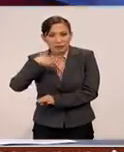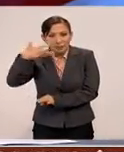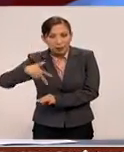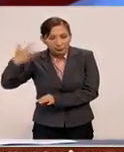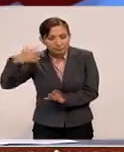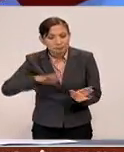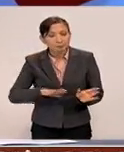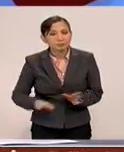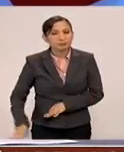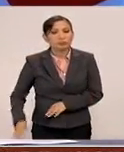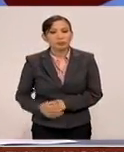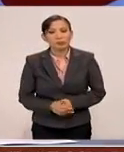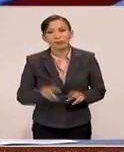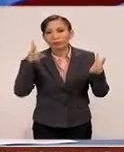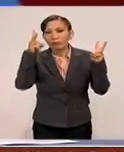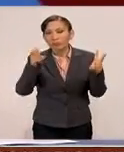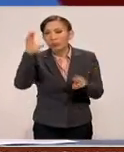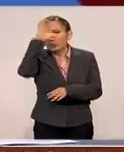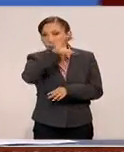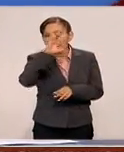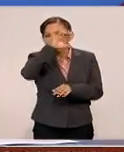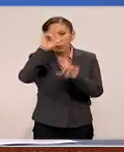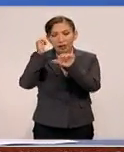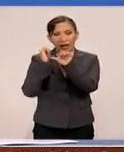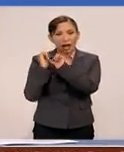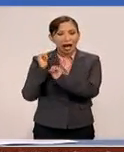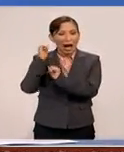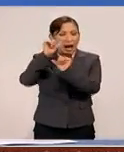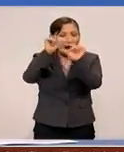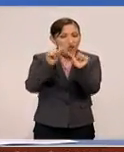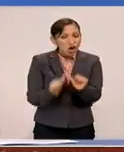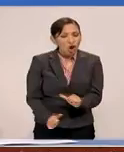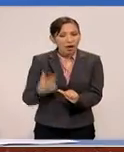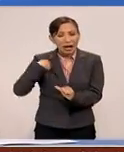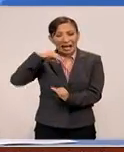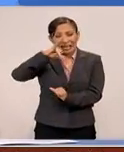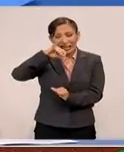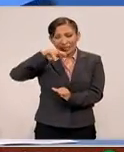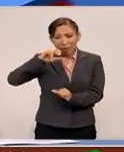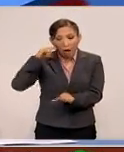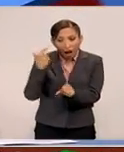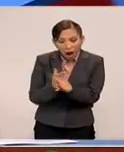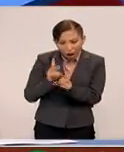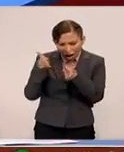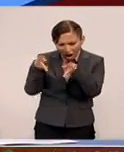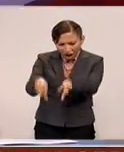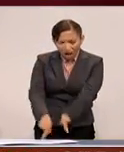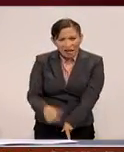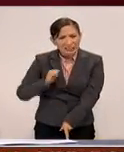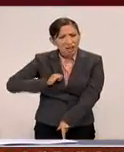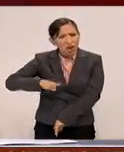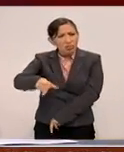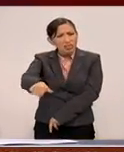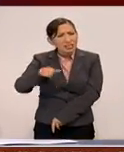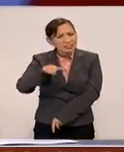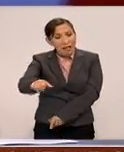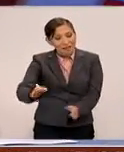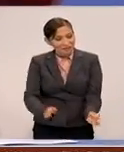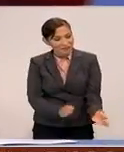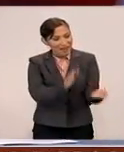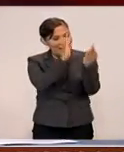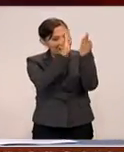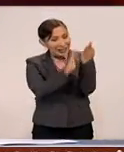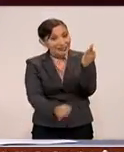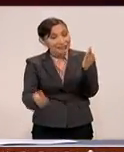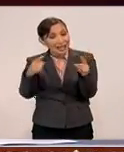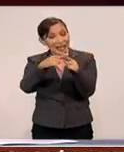Dinamarca. En temas de cultura, arqueólogos del INAH hallaron una lápida funeraria del siglo XVI frente a la